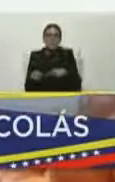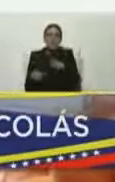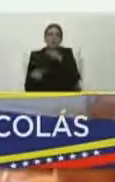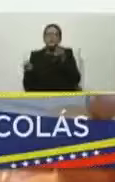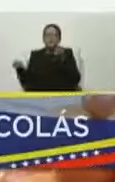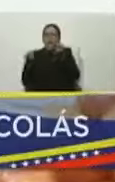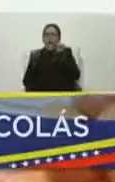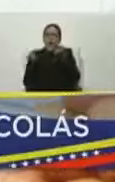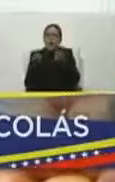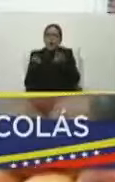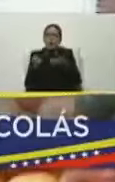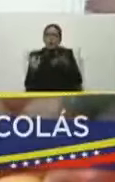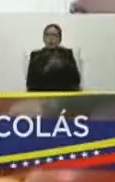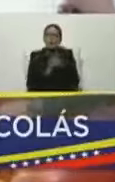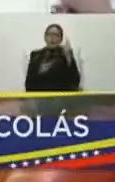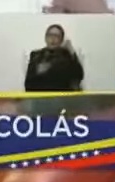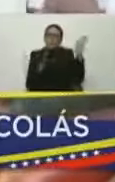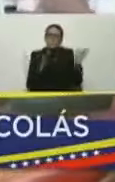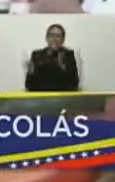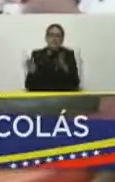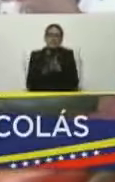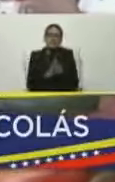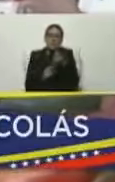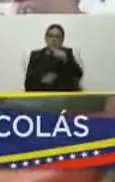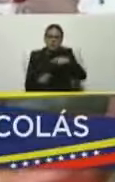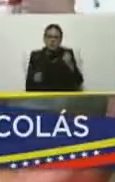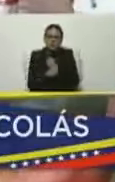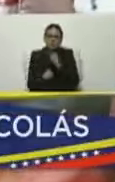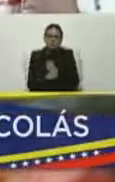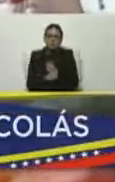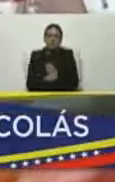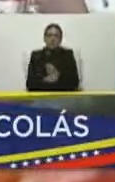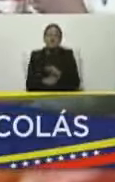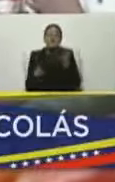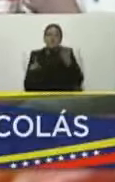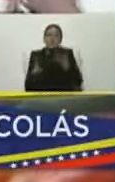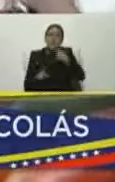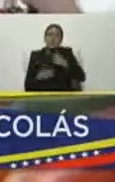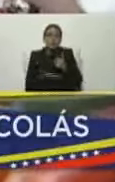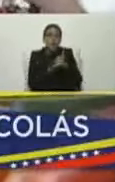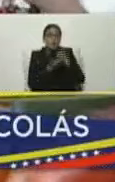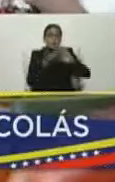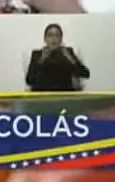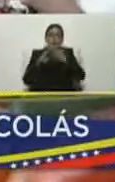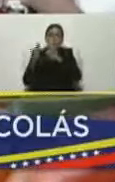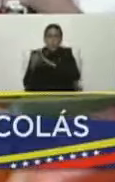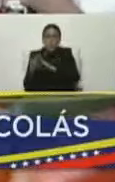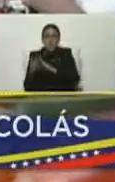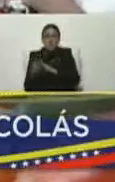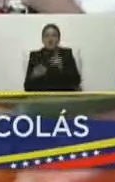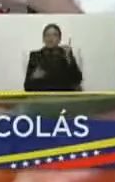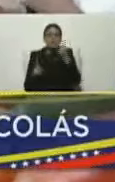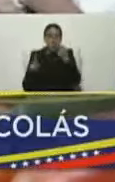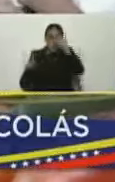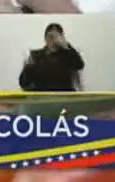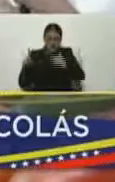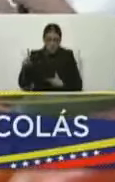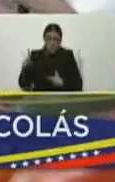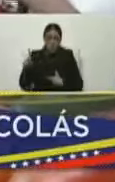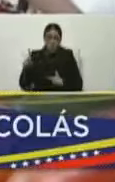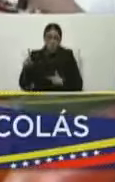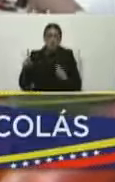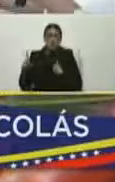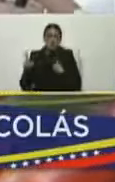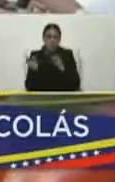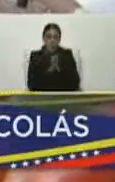con el plan bodega. Bueno, eso es importante porque le damos a la comunidad, no solamente el impacto que tiene a mí como